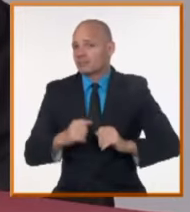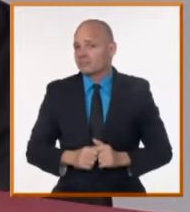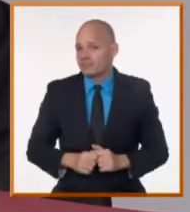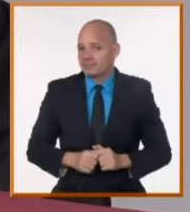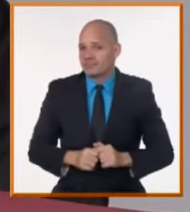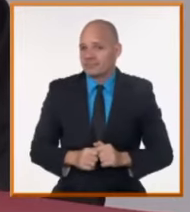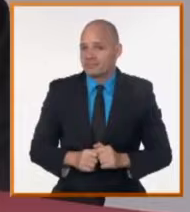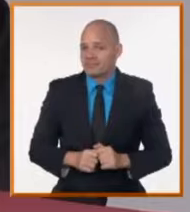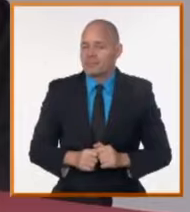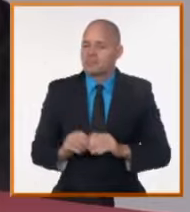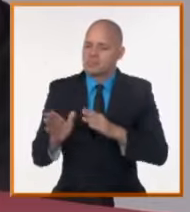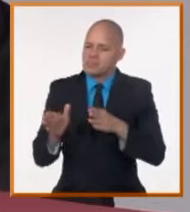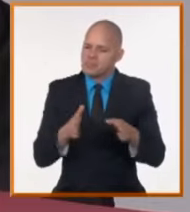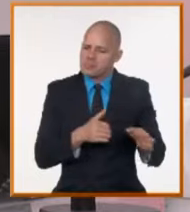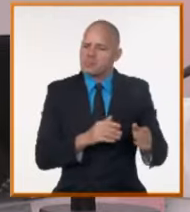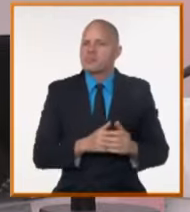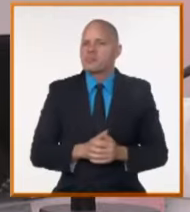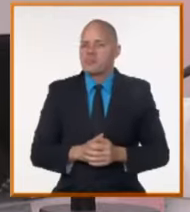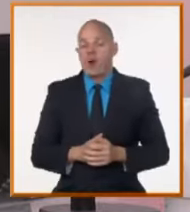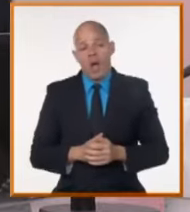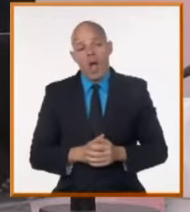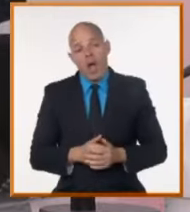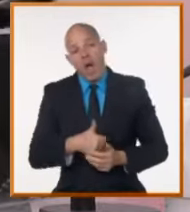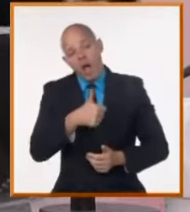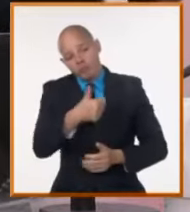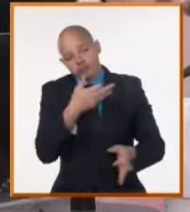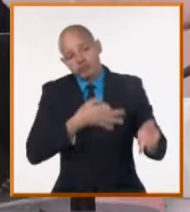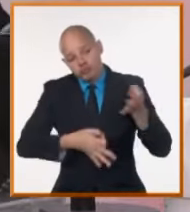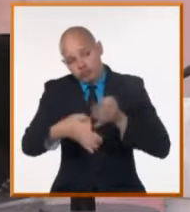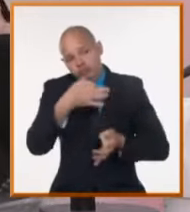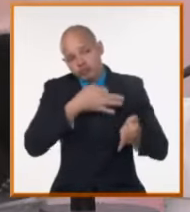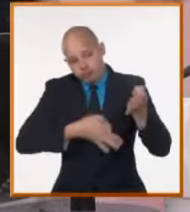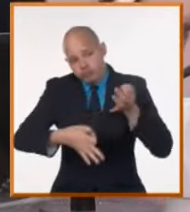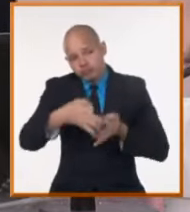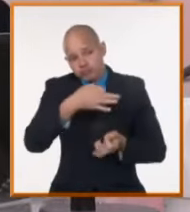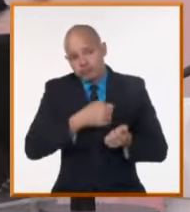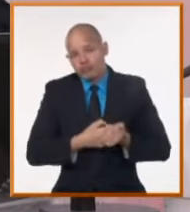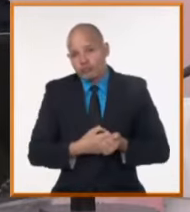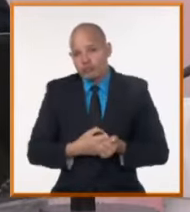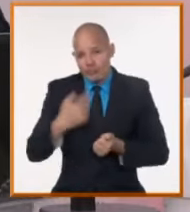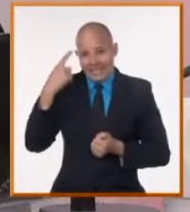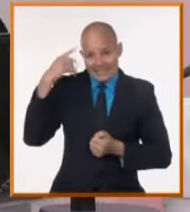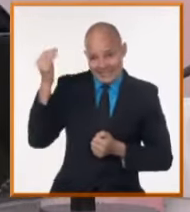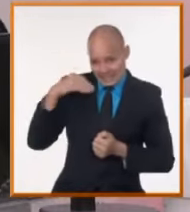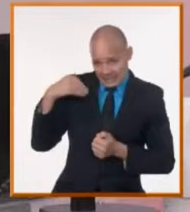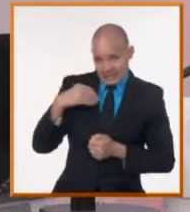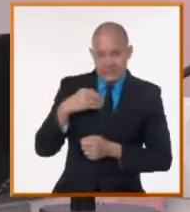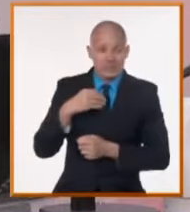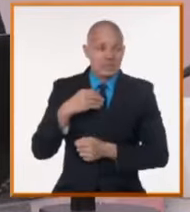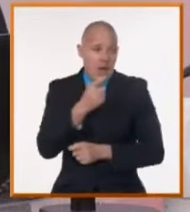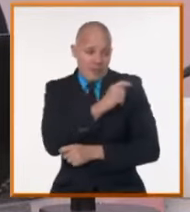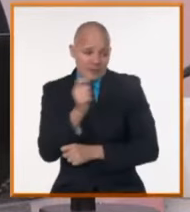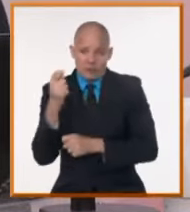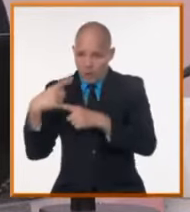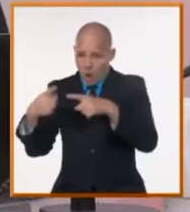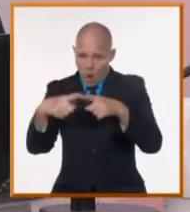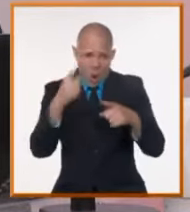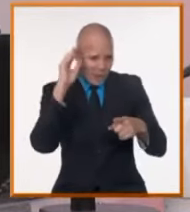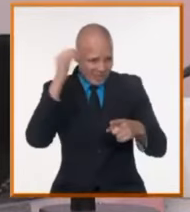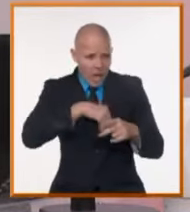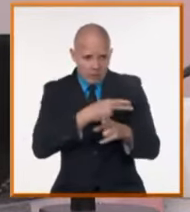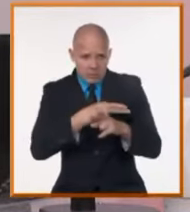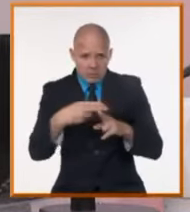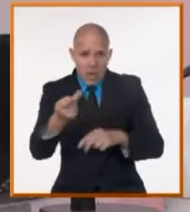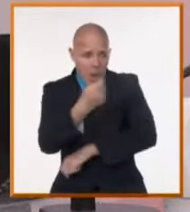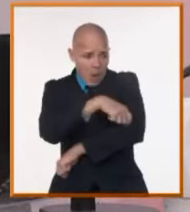sobre todo esa parte que es un poco desconocida, bueno, bastante desconocida quizás en el mundo de los académicos, de los historiadores, el papel